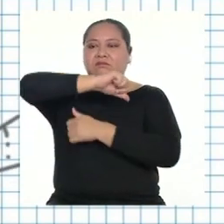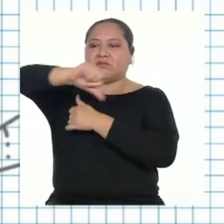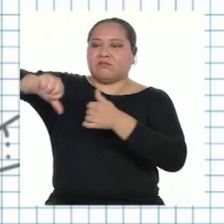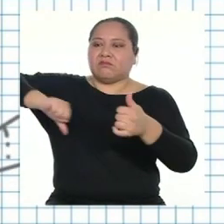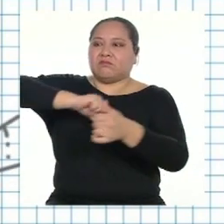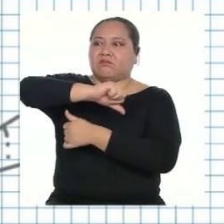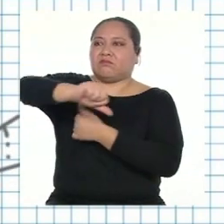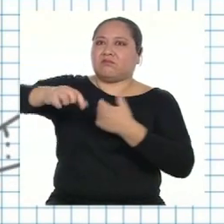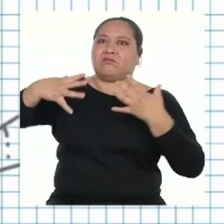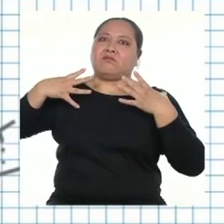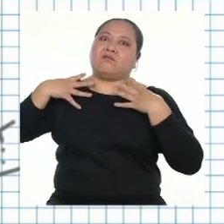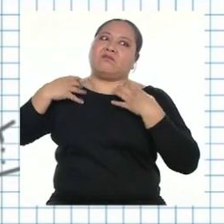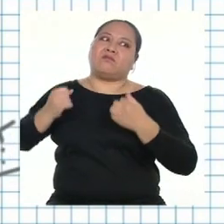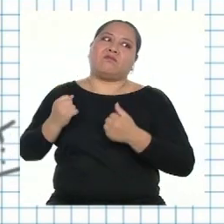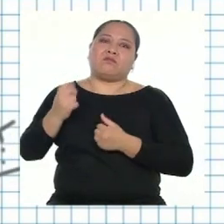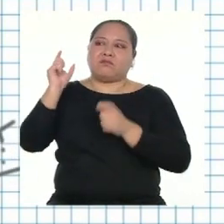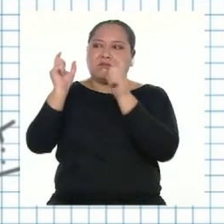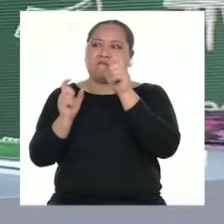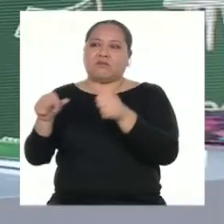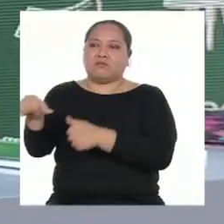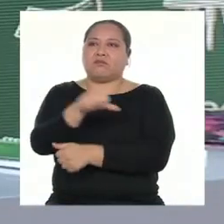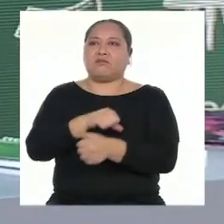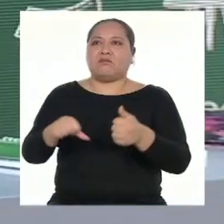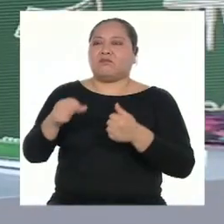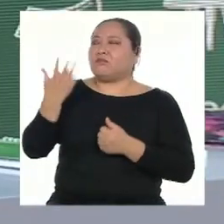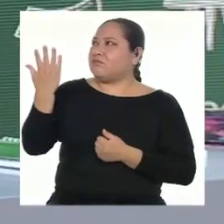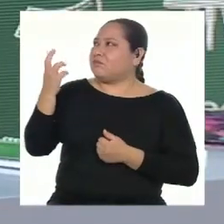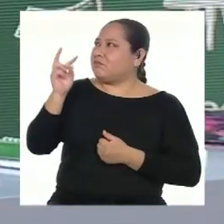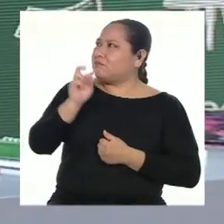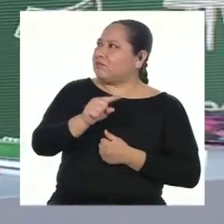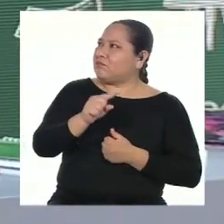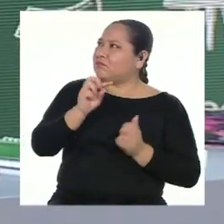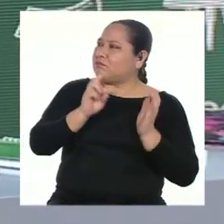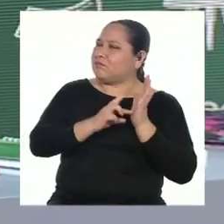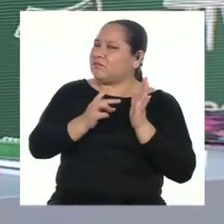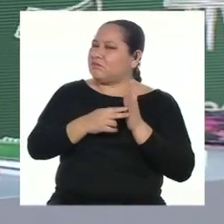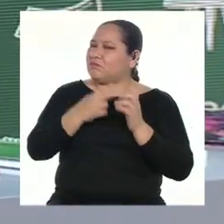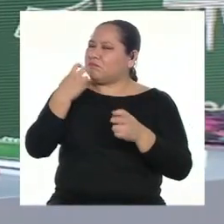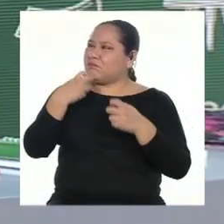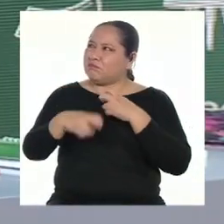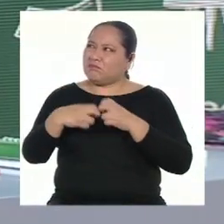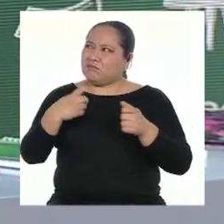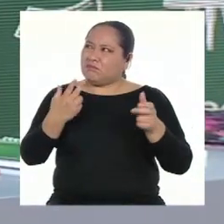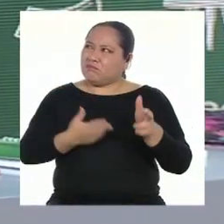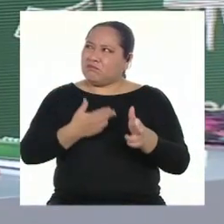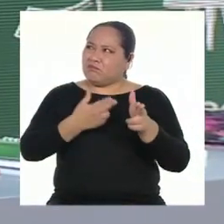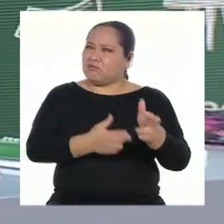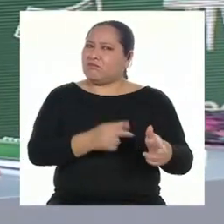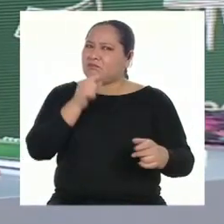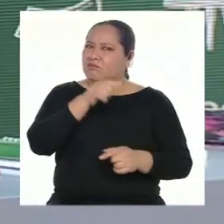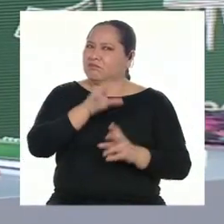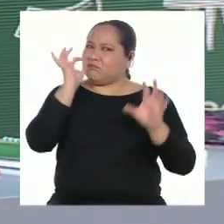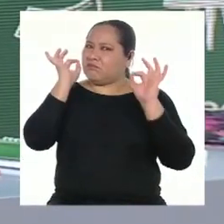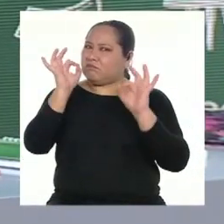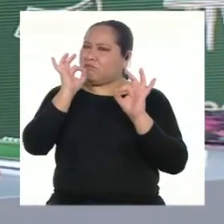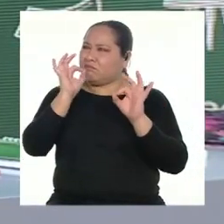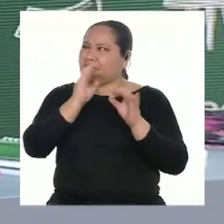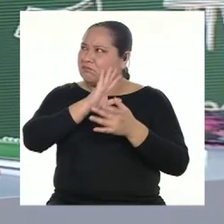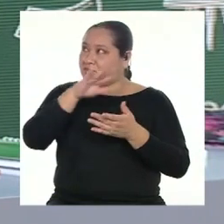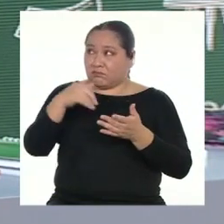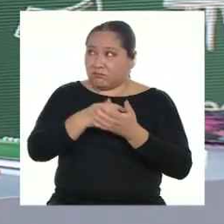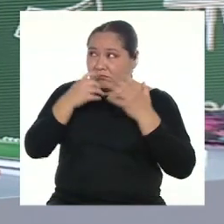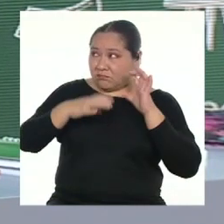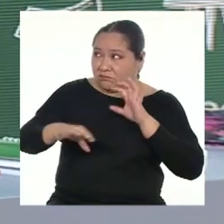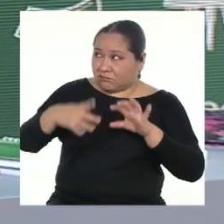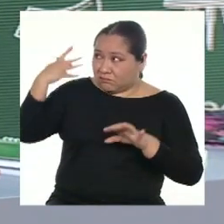con toda la gente a nuestro alrededor. ¿Eso significa que el caos vehicular puede poner en riesgo todo lo que hemos hecho en el